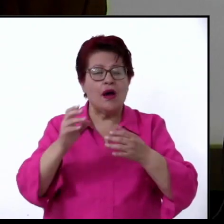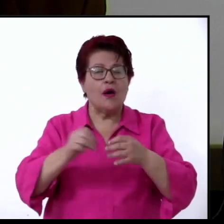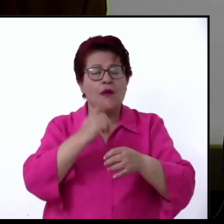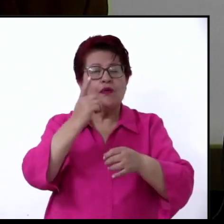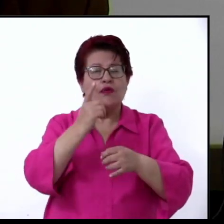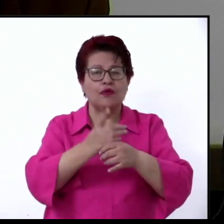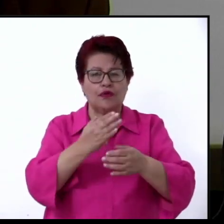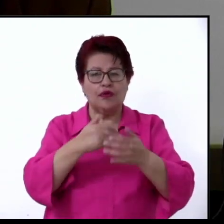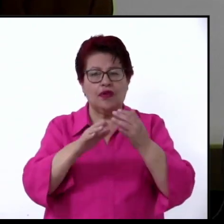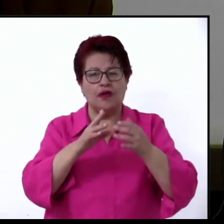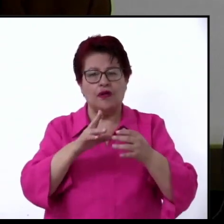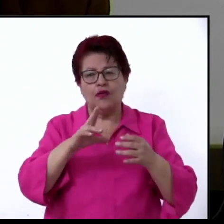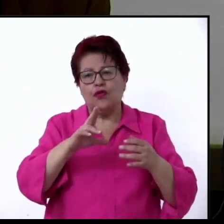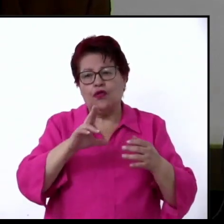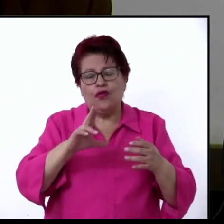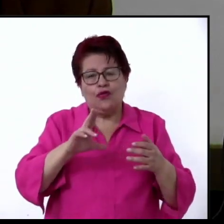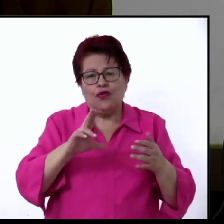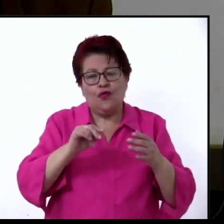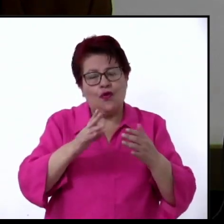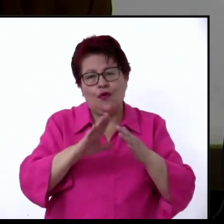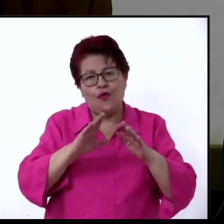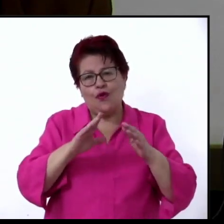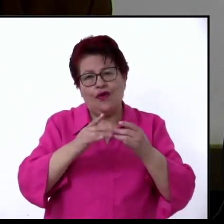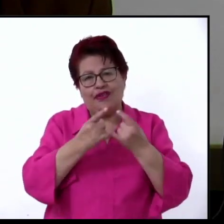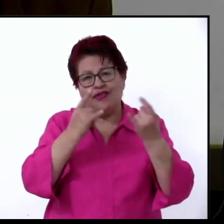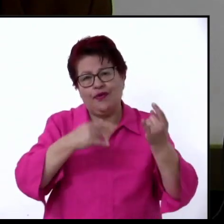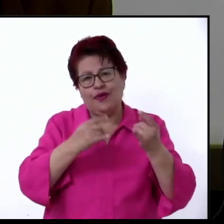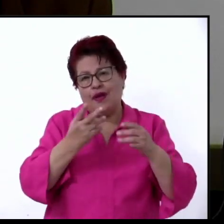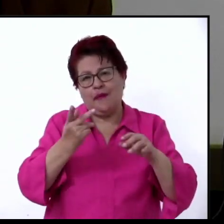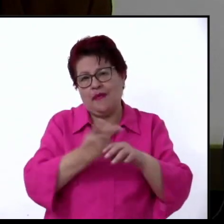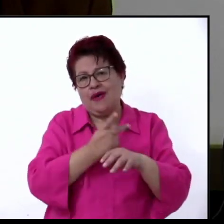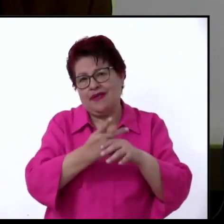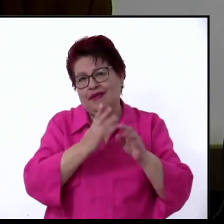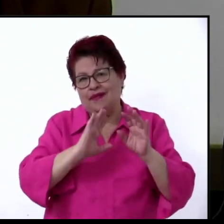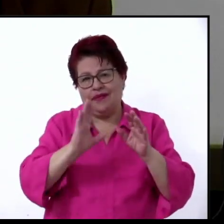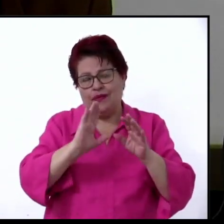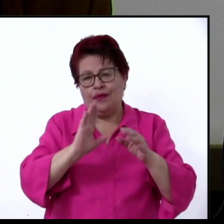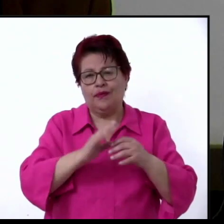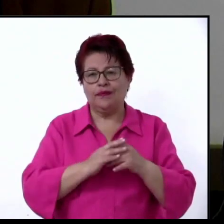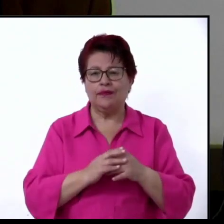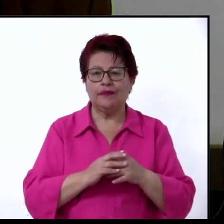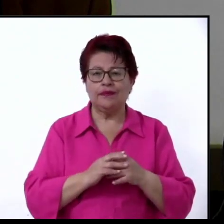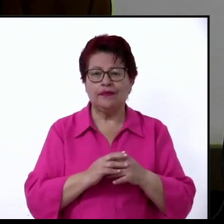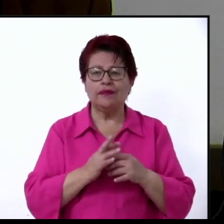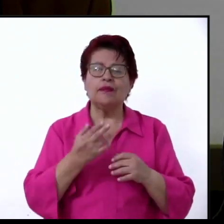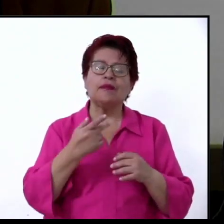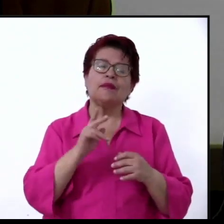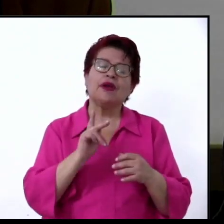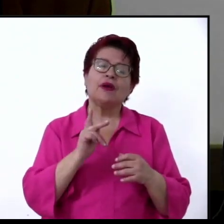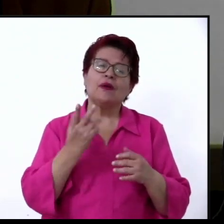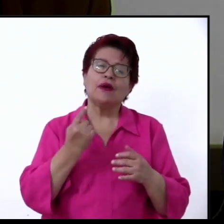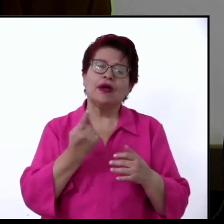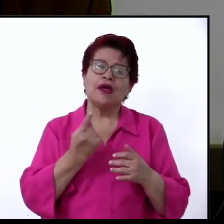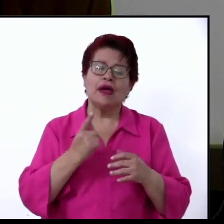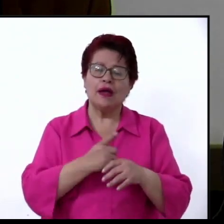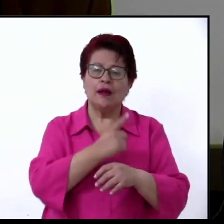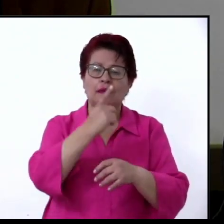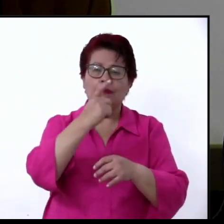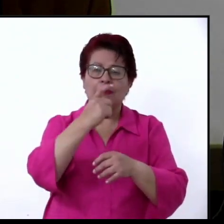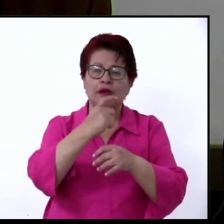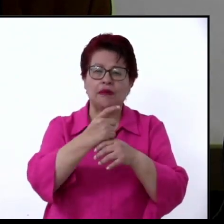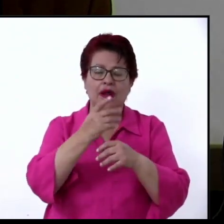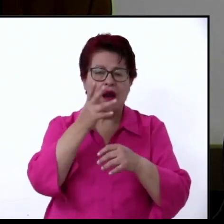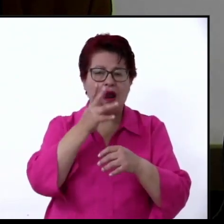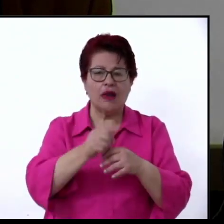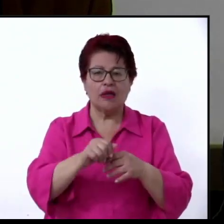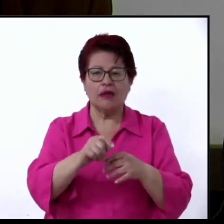que no sea como históricamente sucede, que el primer rechazo